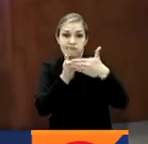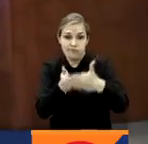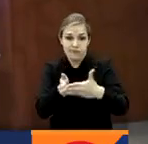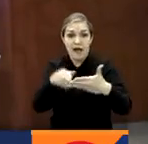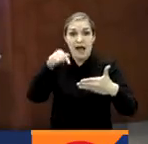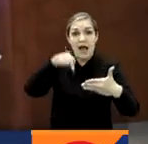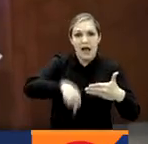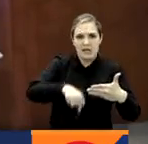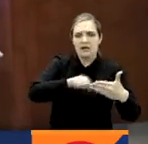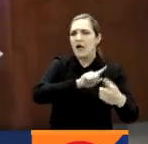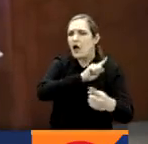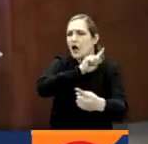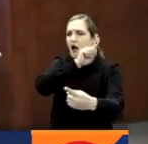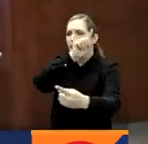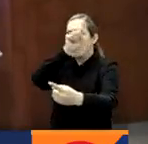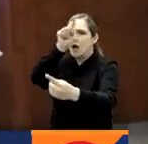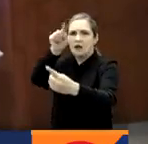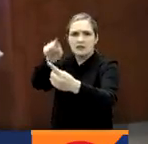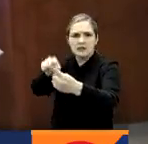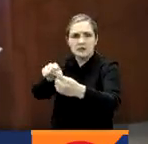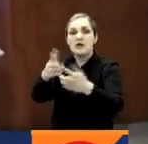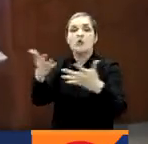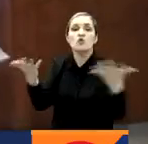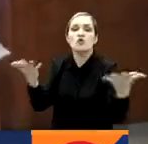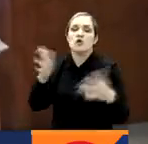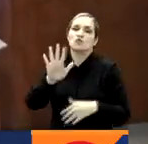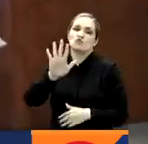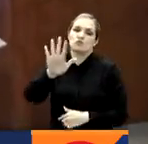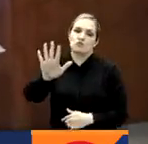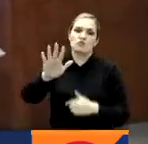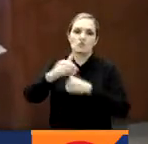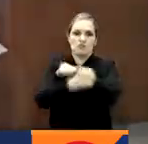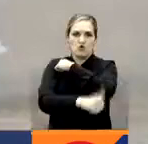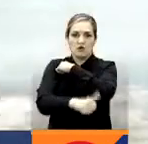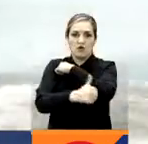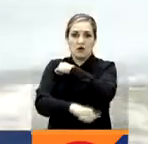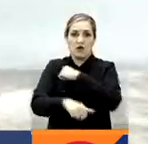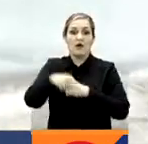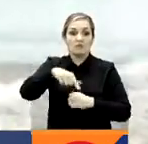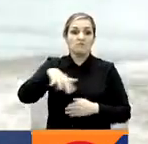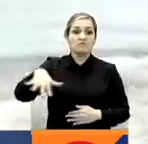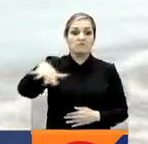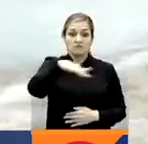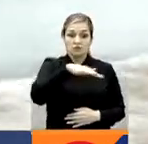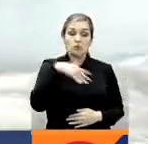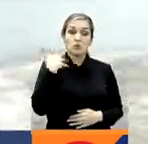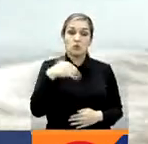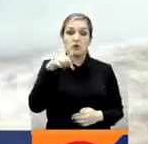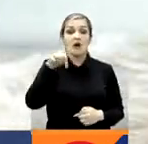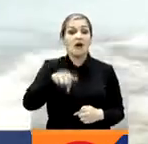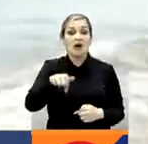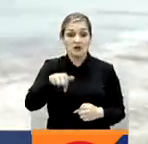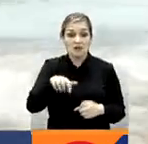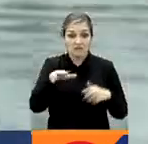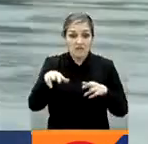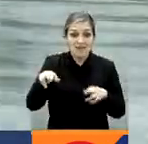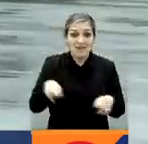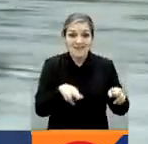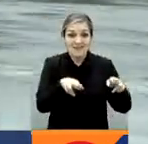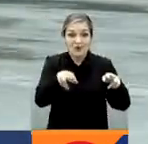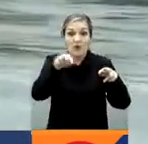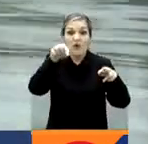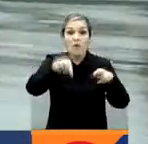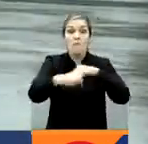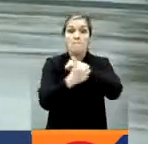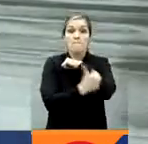un dato importante, Daniela, es el único municipio que pues es bañado por las aguas del río. Exactamente, aquí en este departamento de Boyacá,